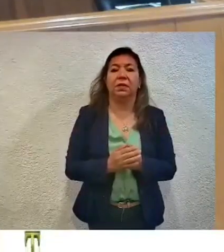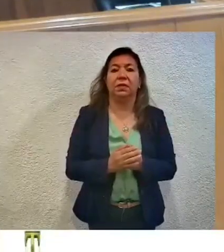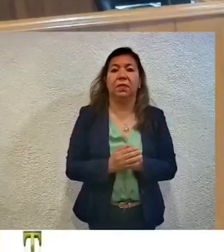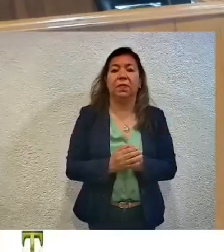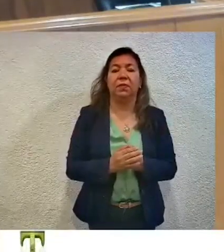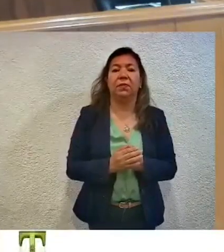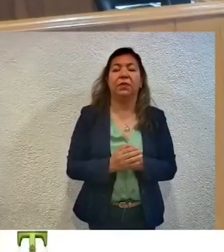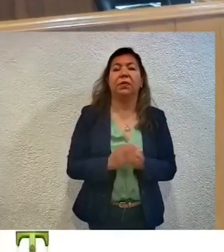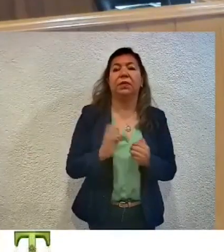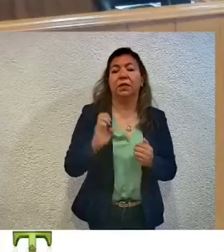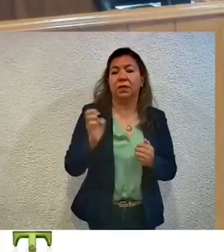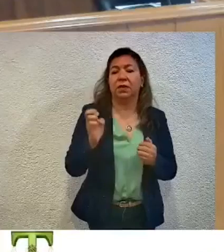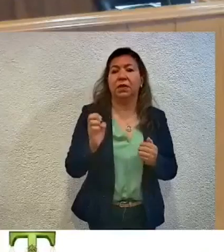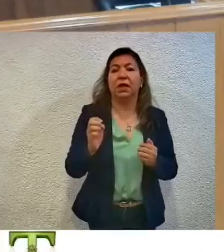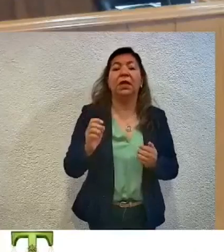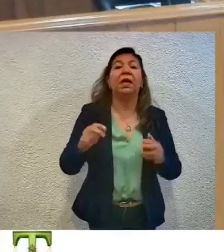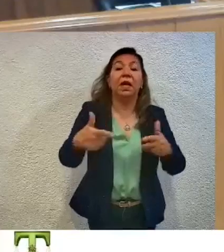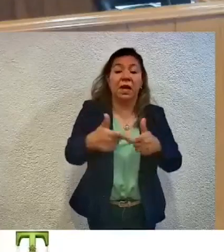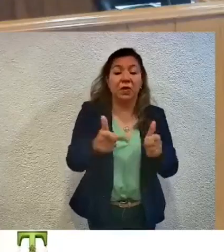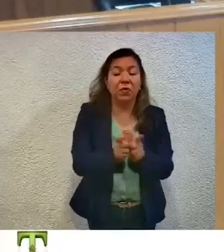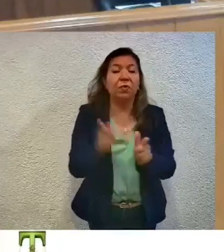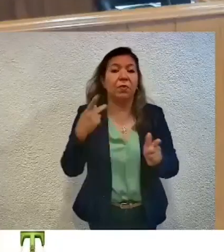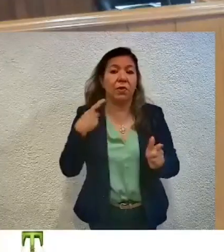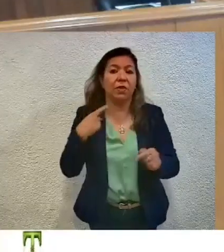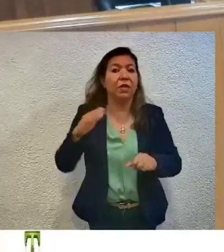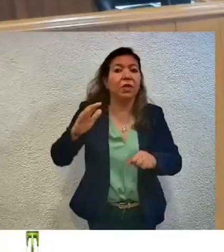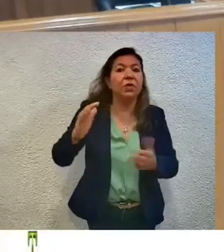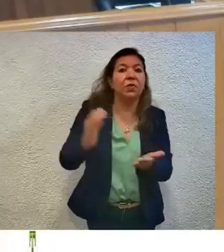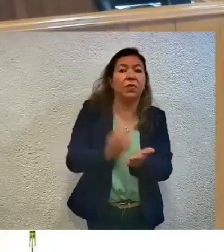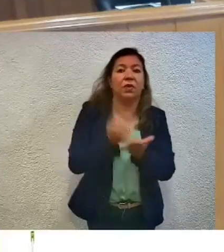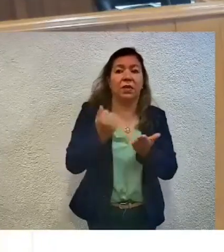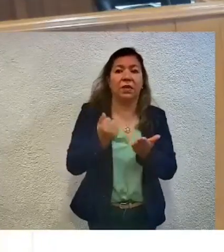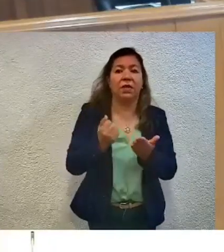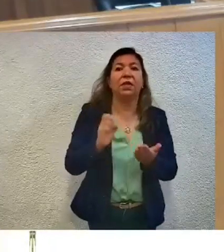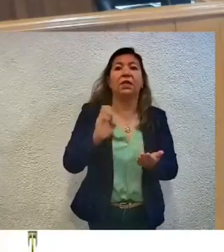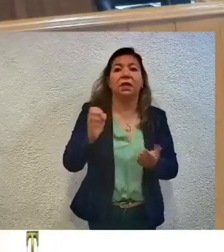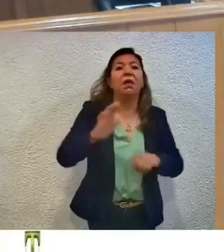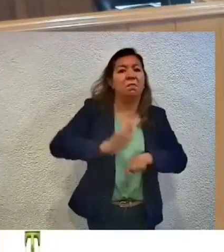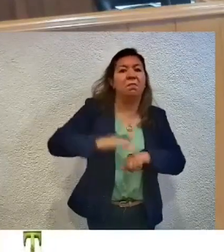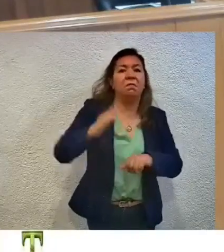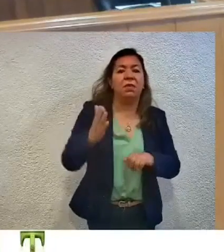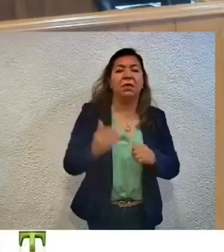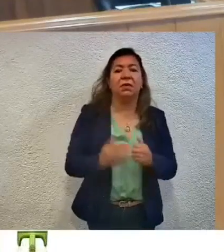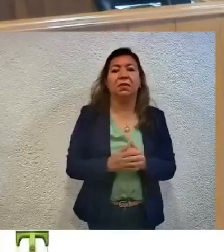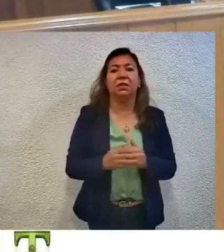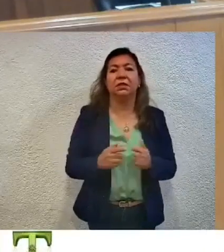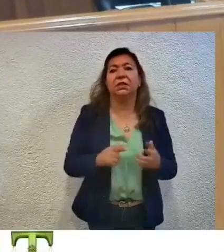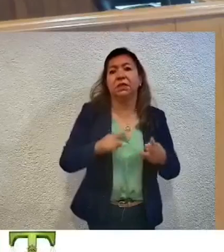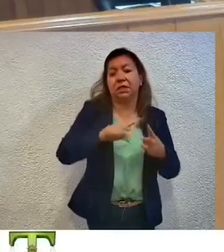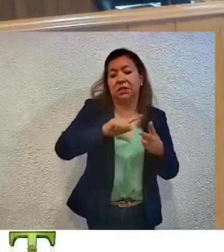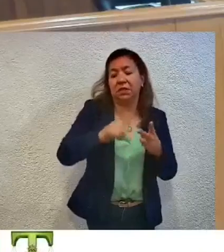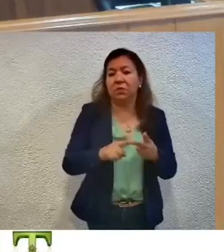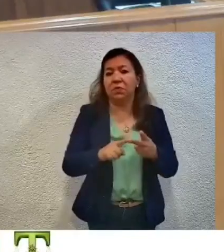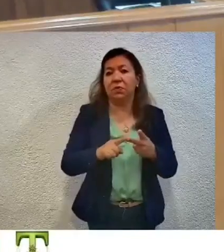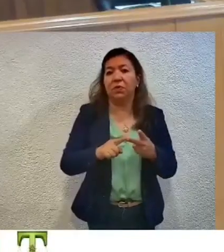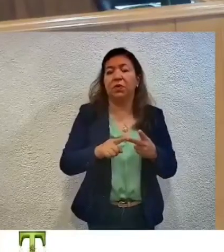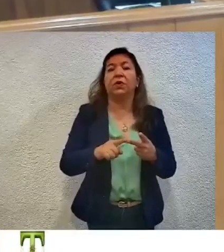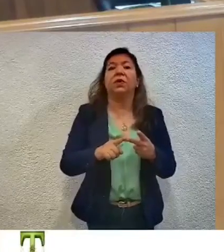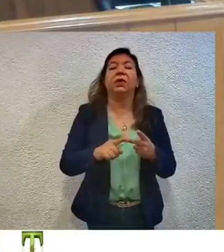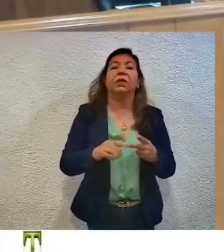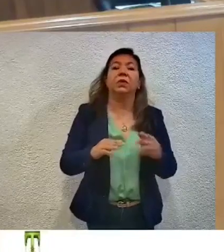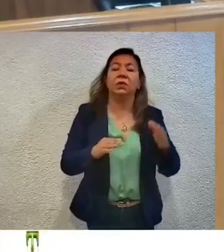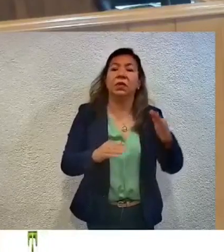que corresponda ello al partido con la votación más alta, y de ser necesario, se seguirá con el siguiente